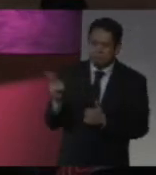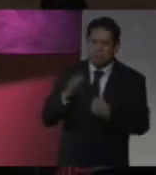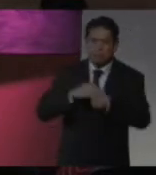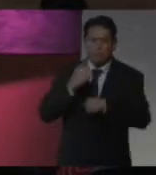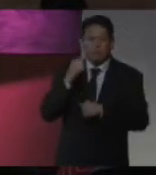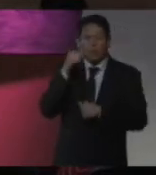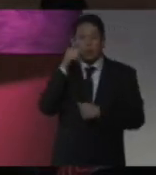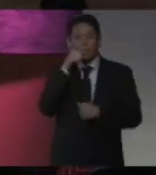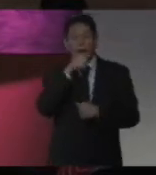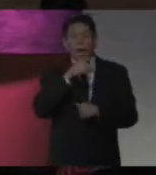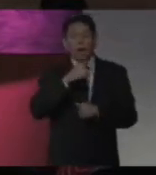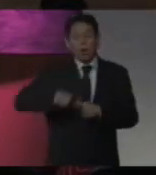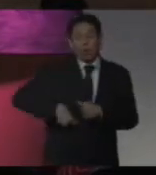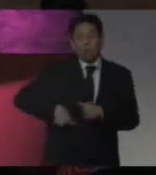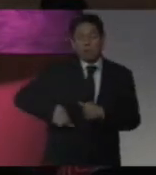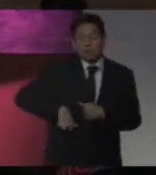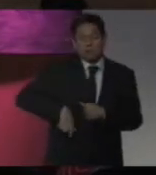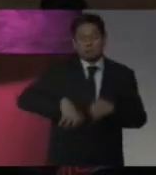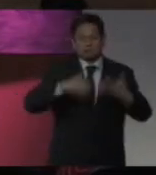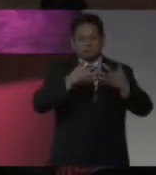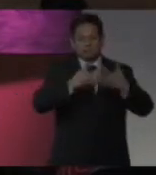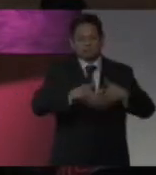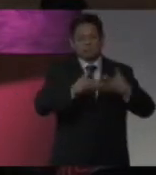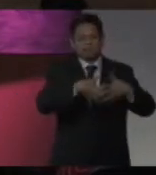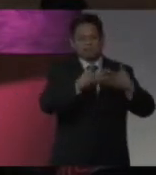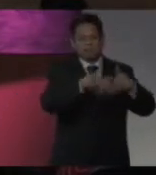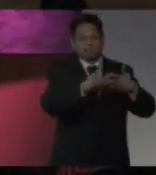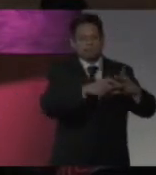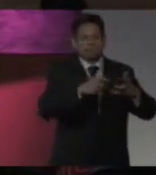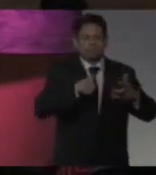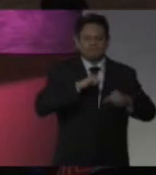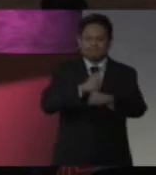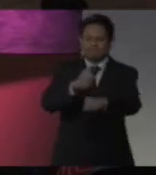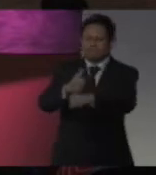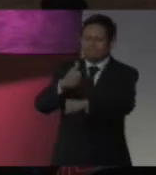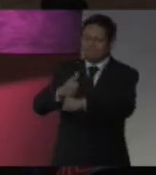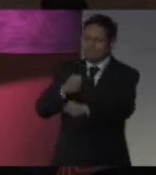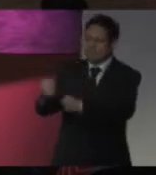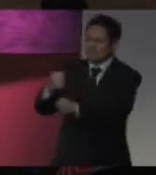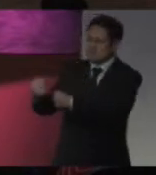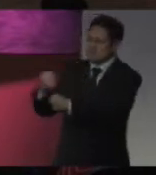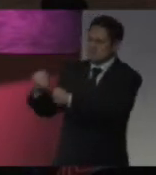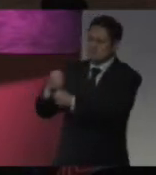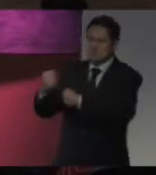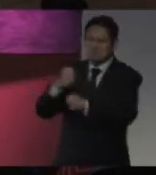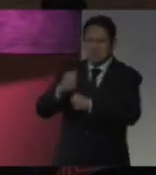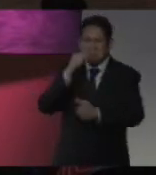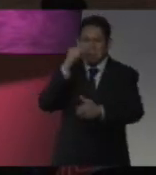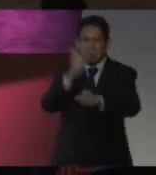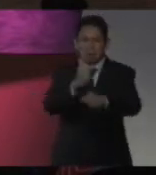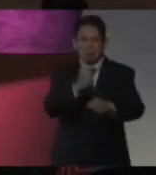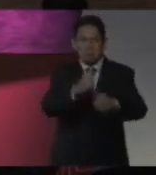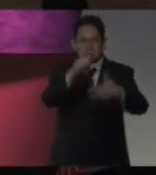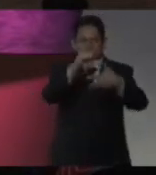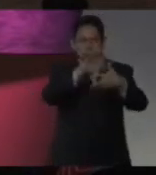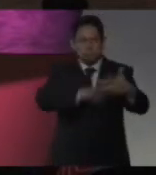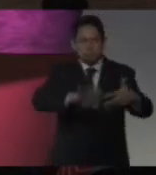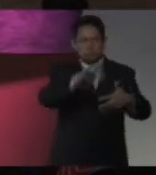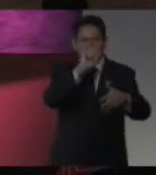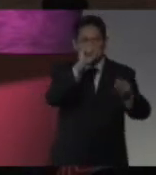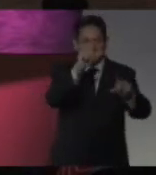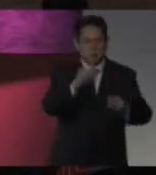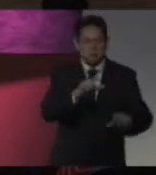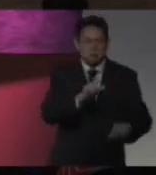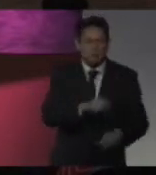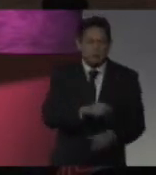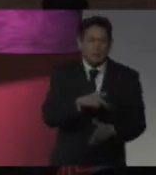de las corporaciones asesinas en todas partes, es una cuestión de grado en América Latina. Quería hacer presente esta voz